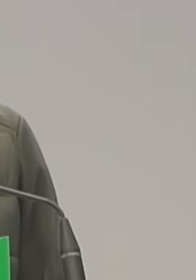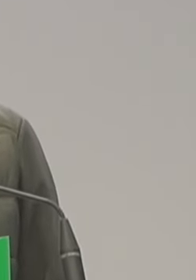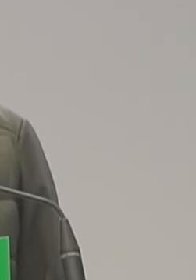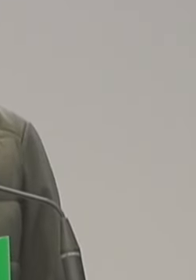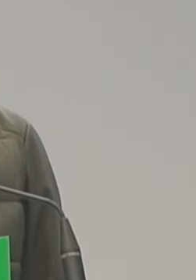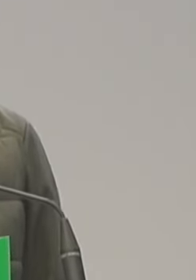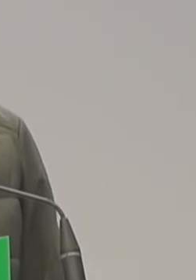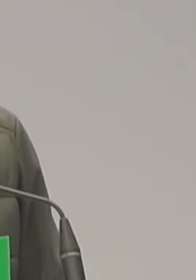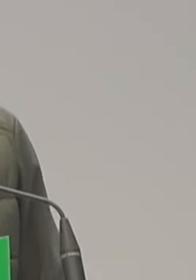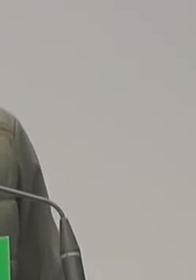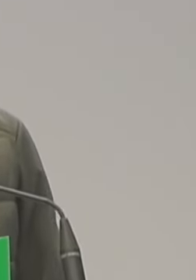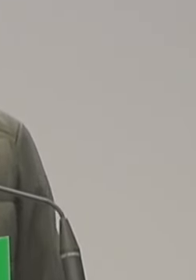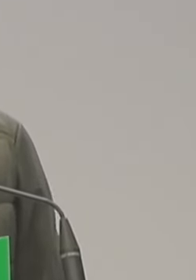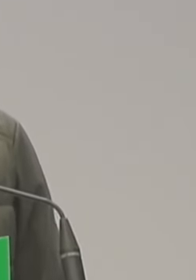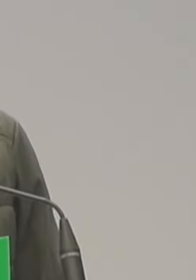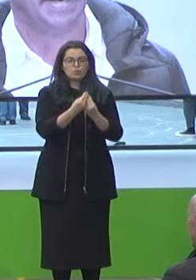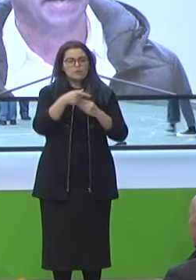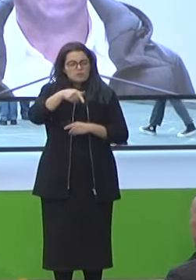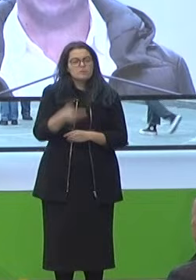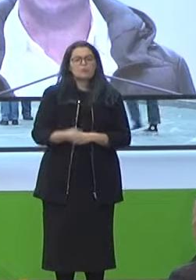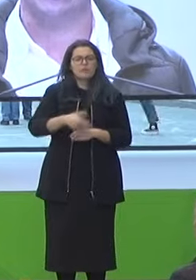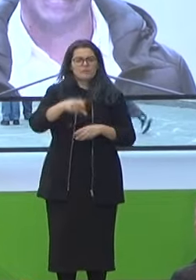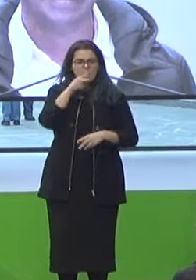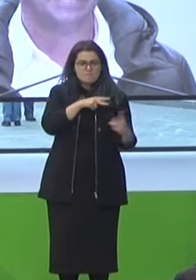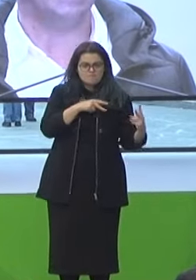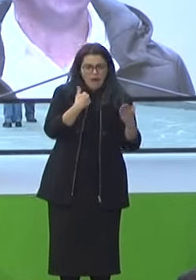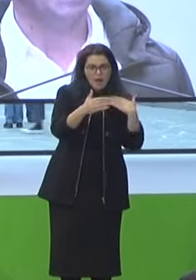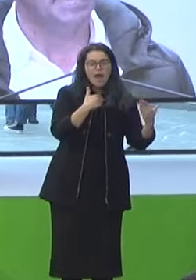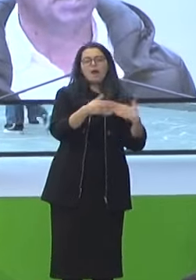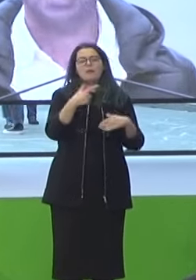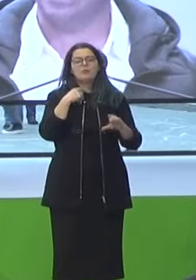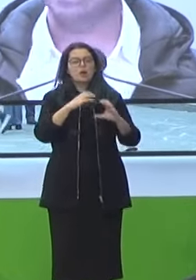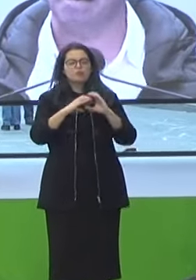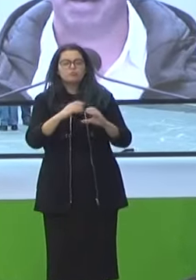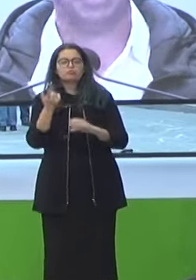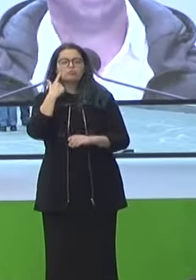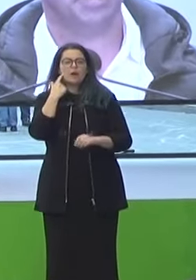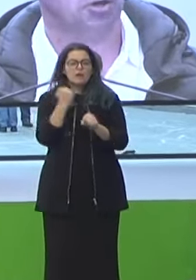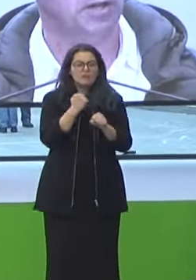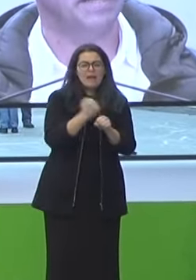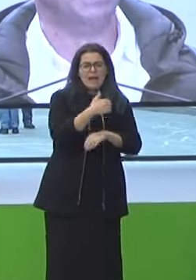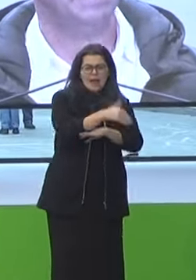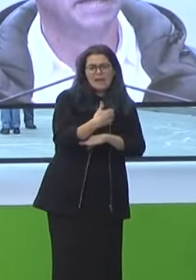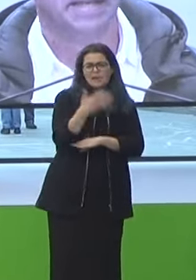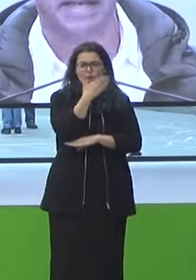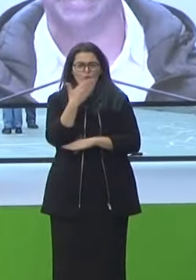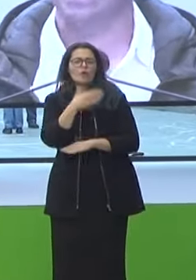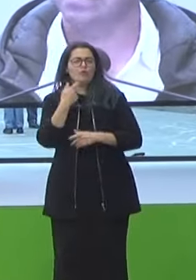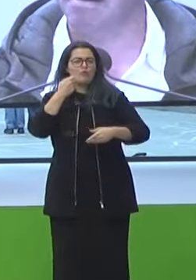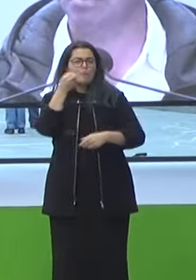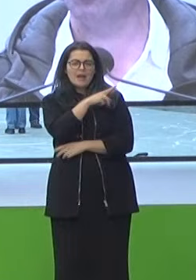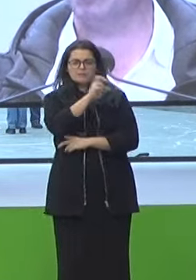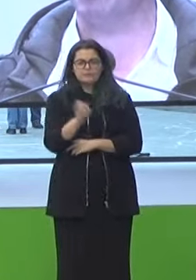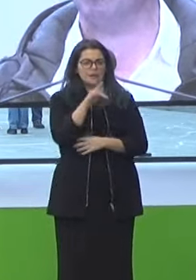hor daante hit lan etan tabet escolan hz